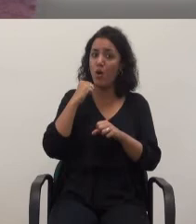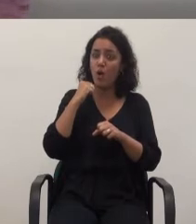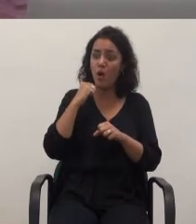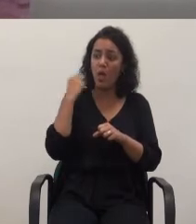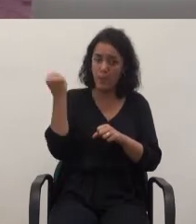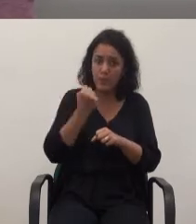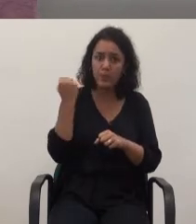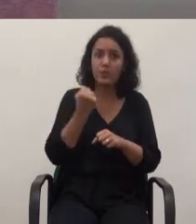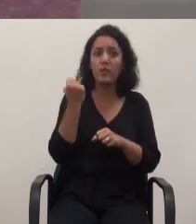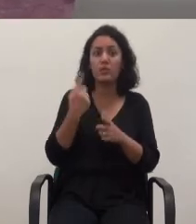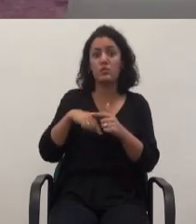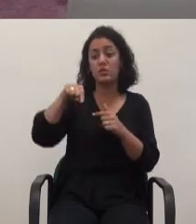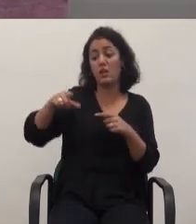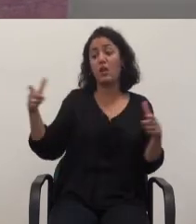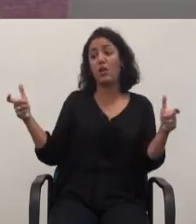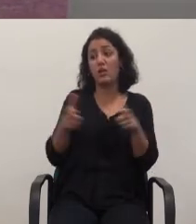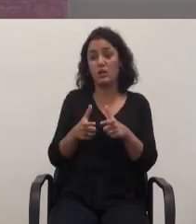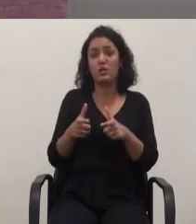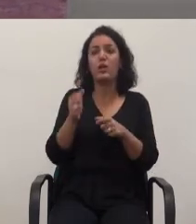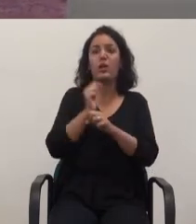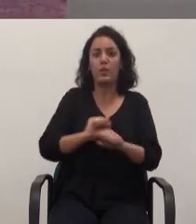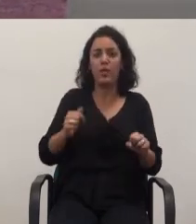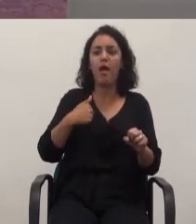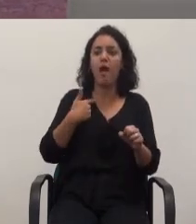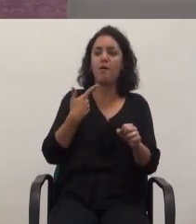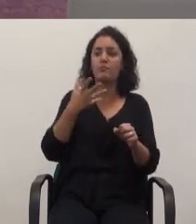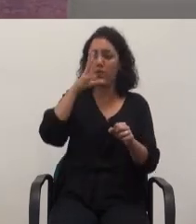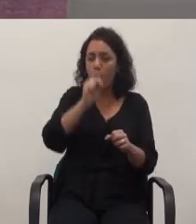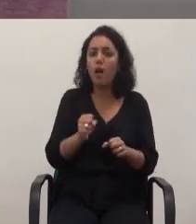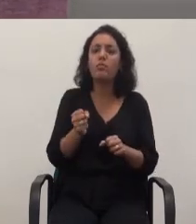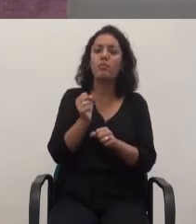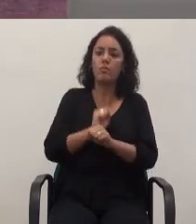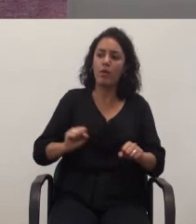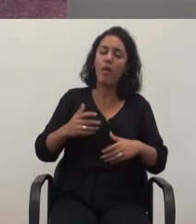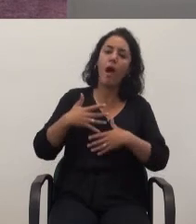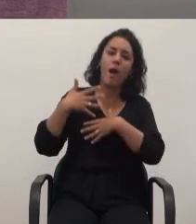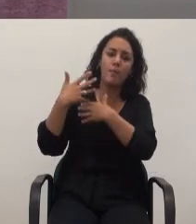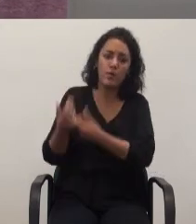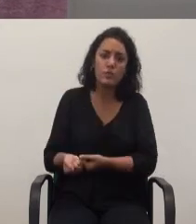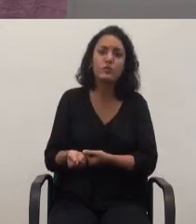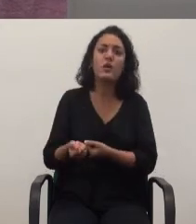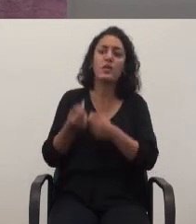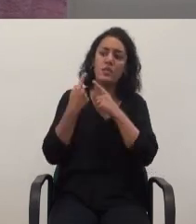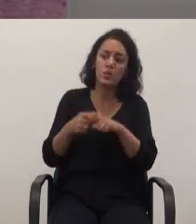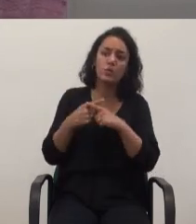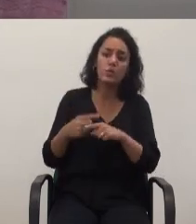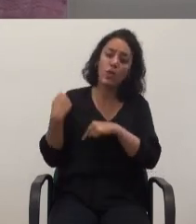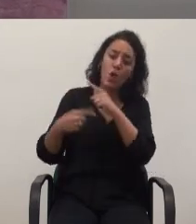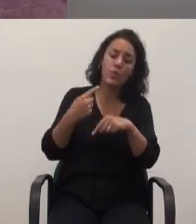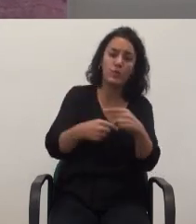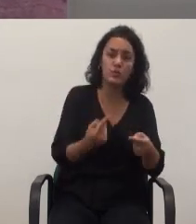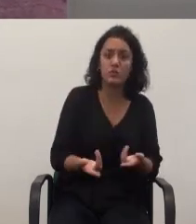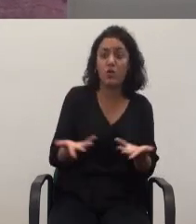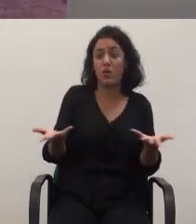esté participando, sosteniendo y discutiendo los procesos en los que estamos. Hay una última cosa